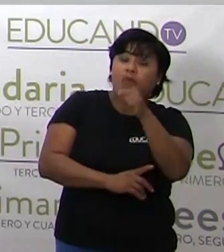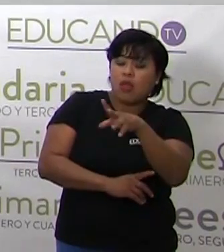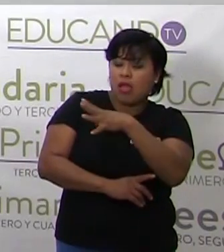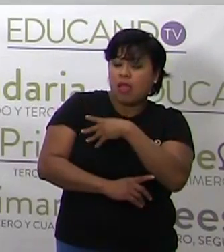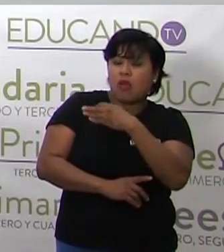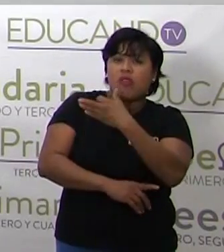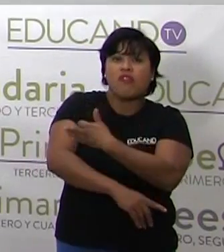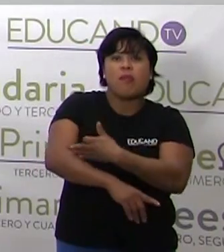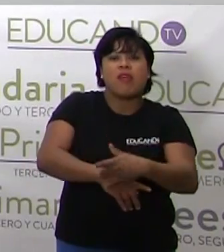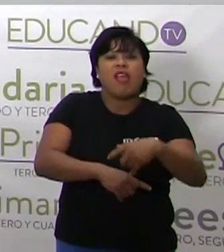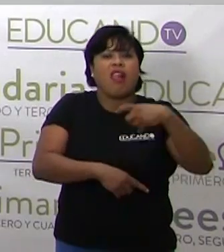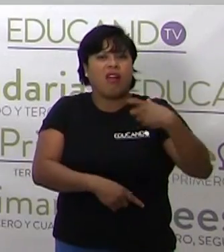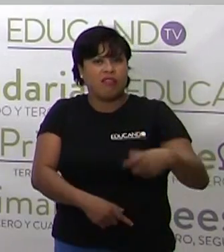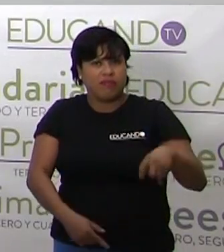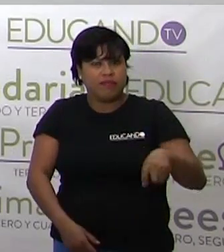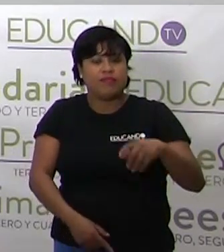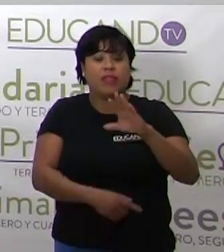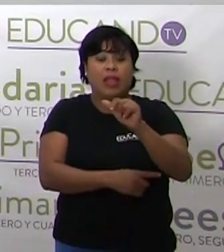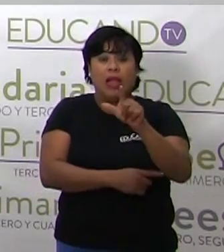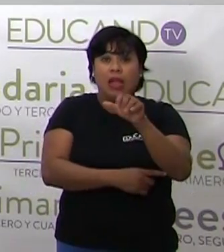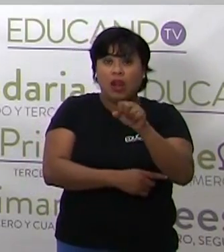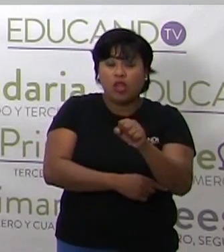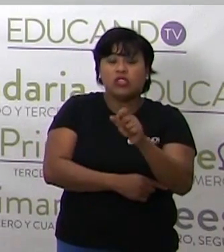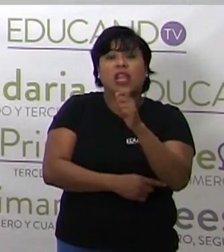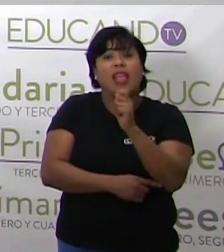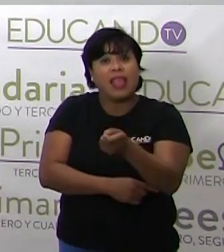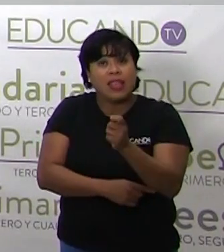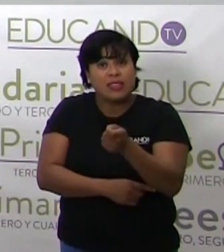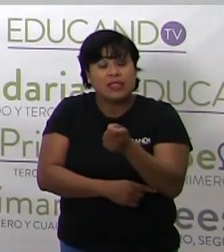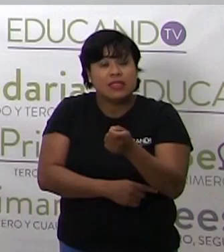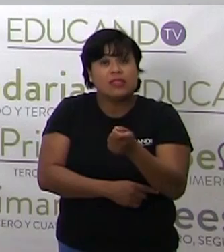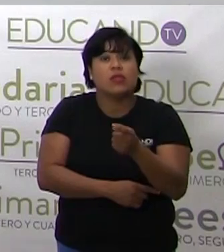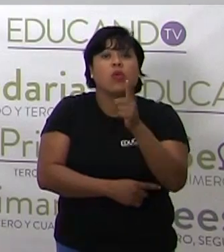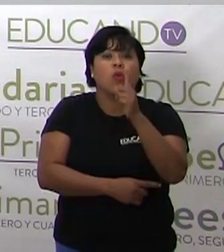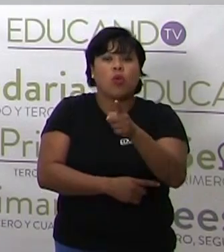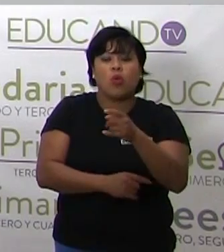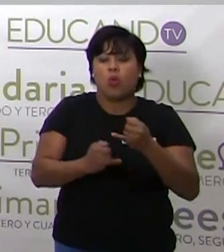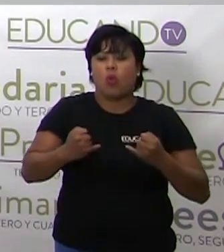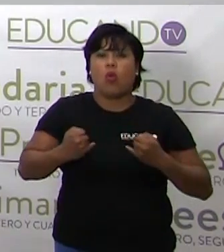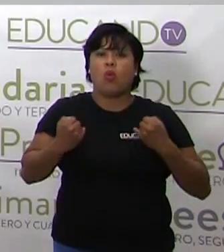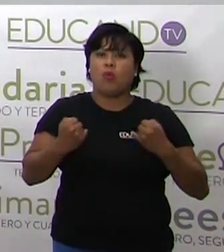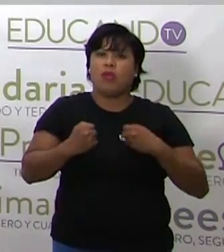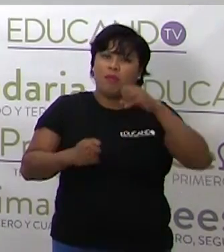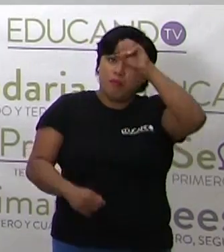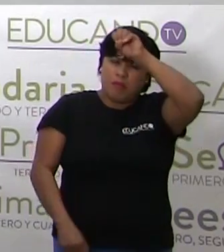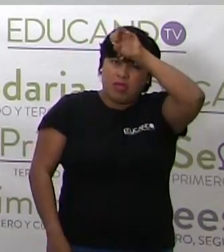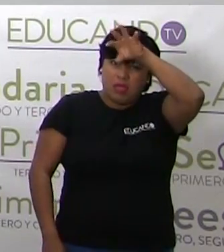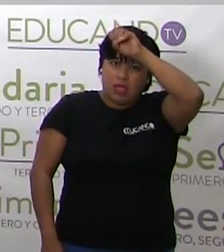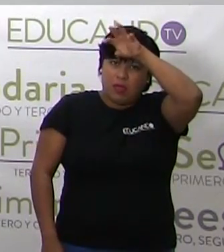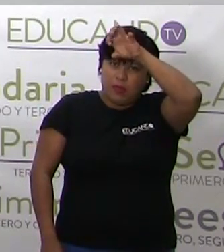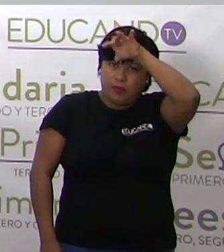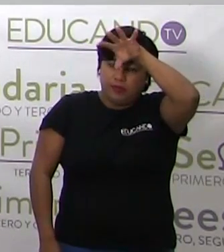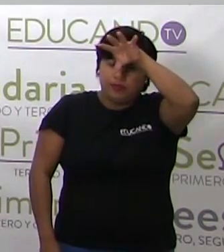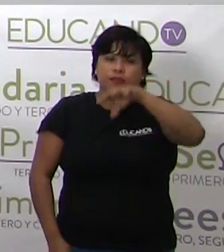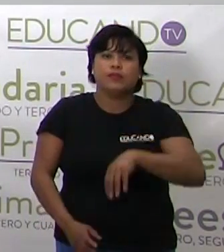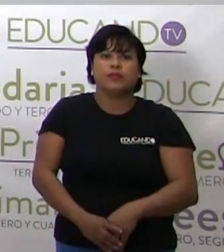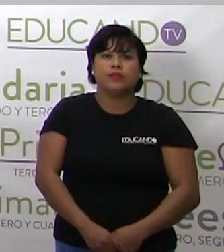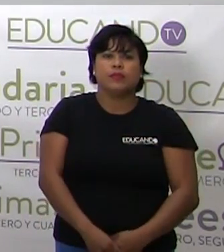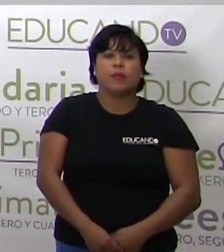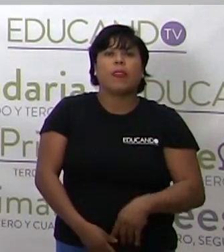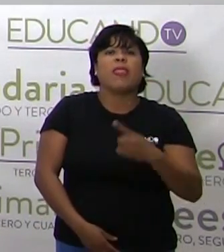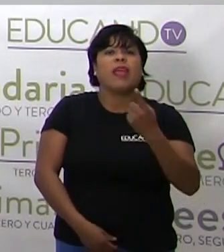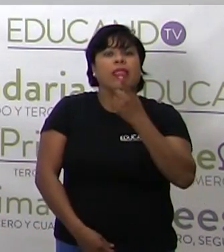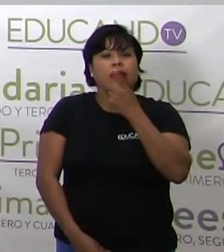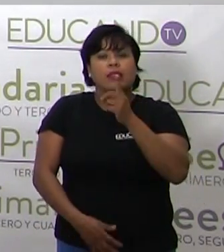rica. ¿Qué se dice de Carlos? Que era un joven minero. ¿Qué